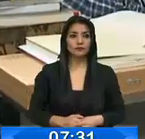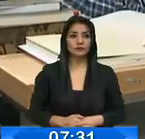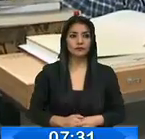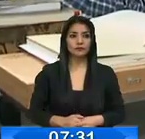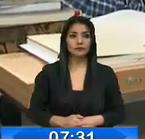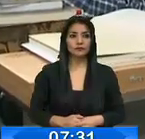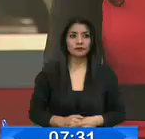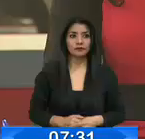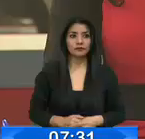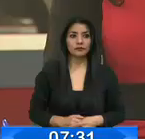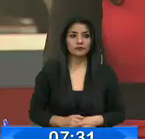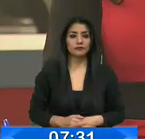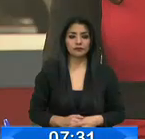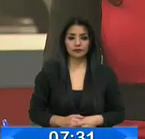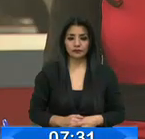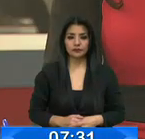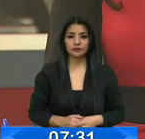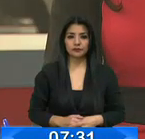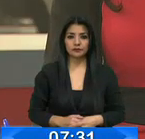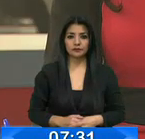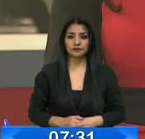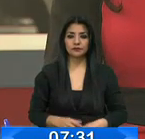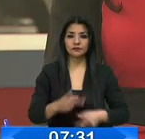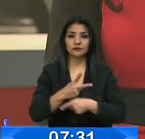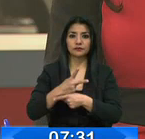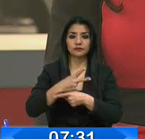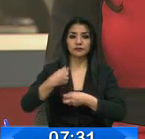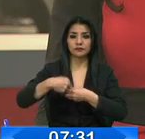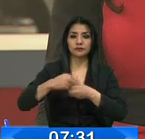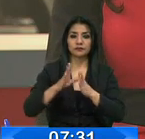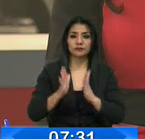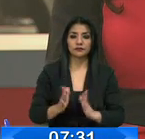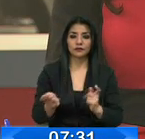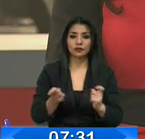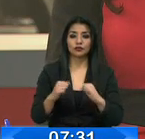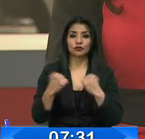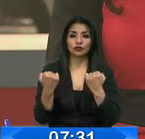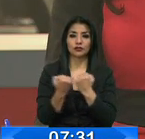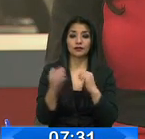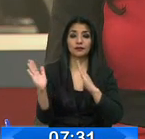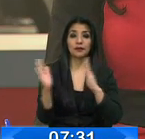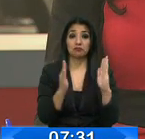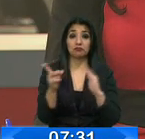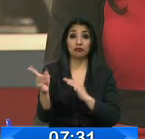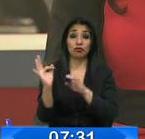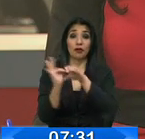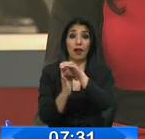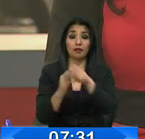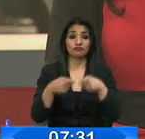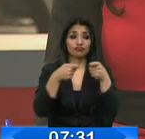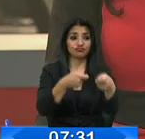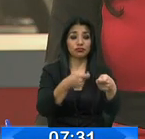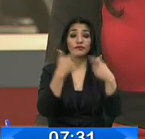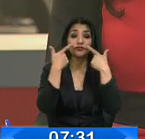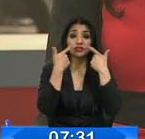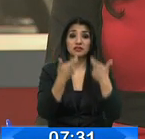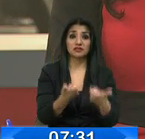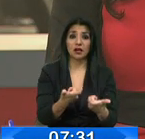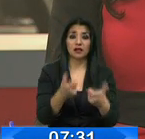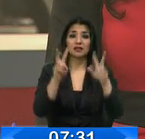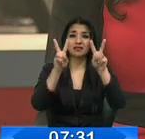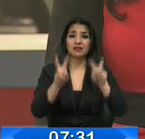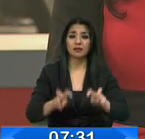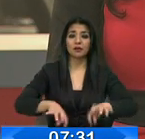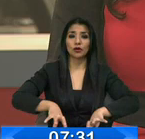Orbe. Y el Consejo de Participación Ciudadana y Control Social Transitorio presentará ante la Fiscalía General del Estado casos